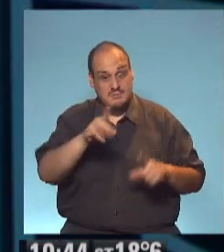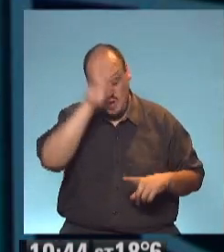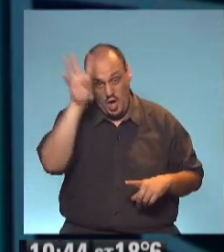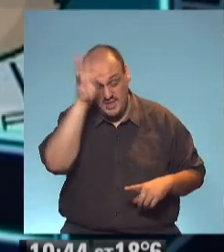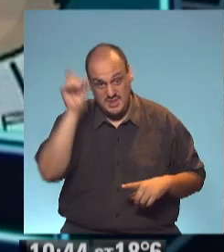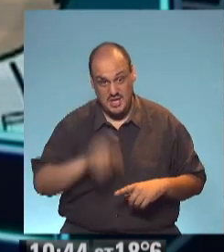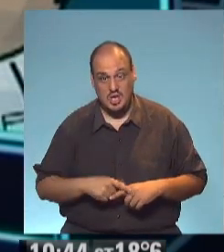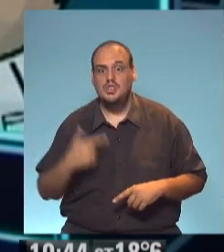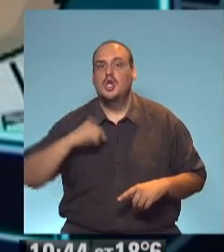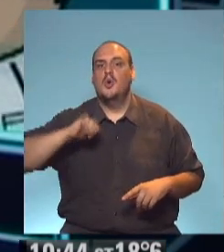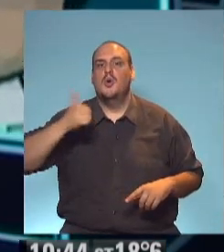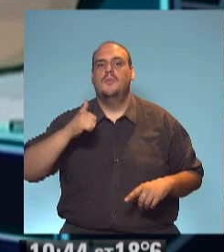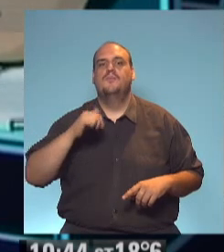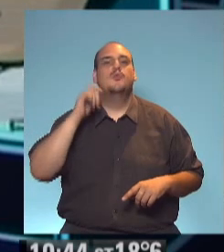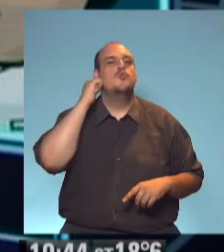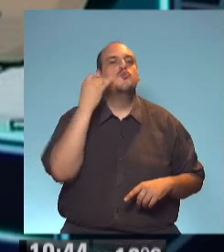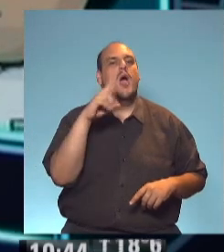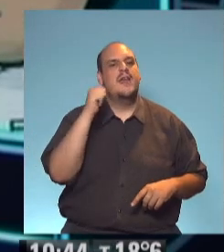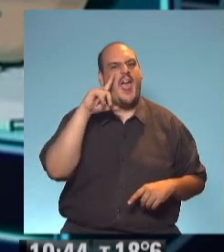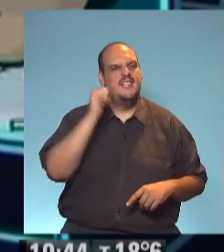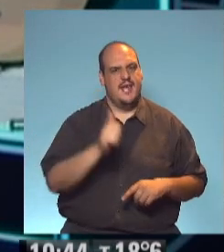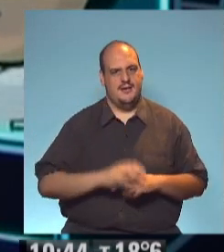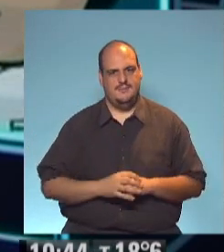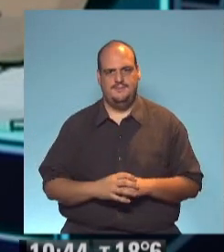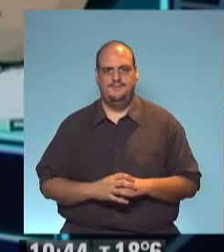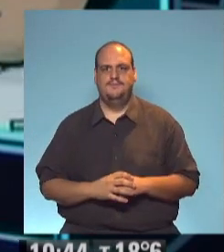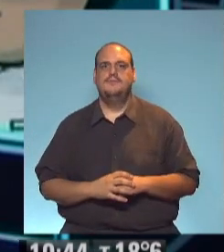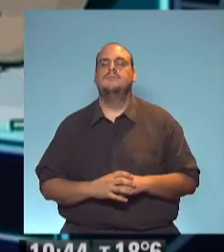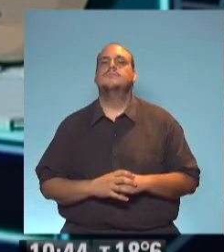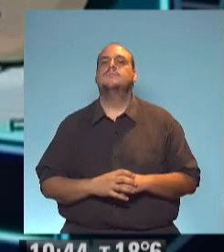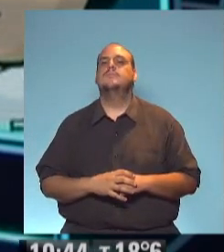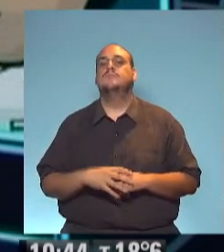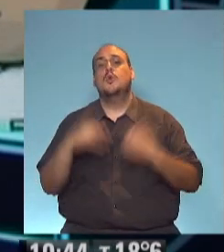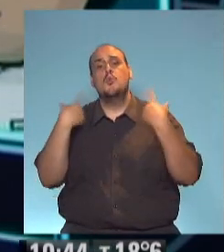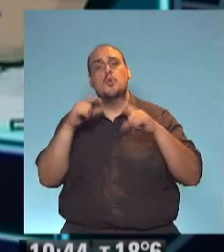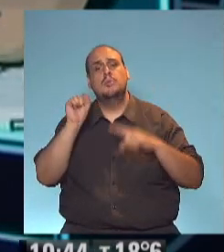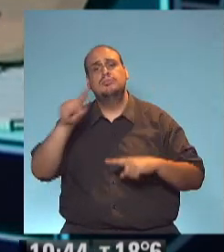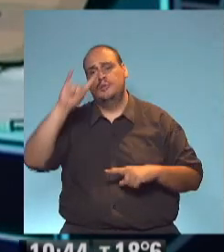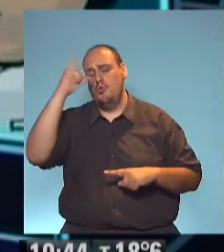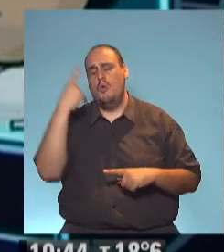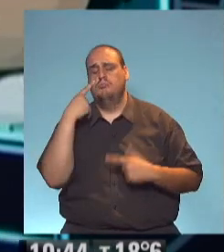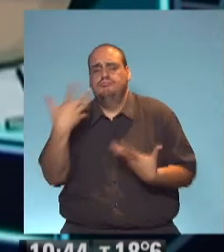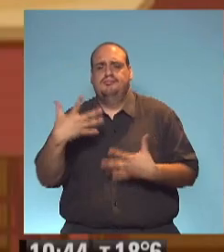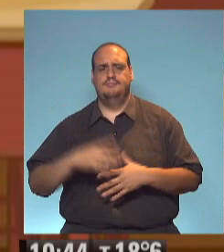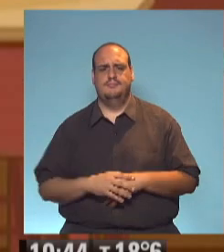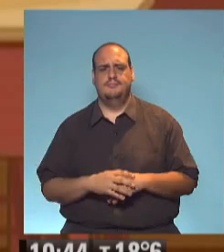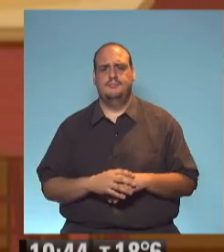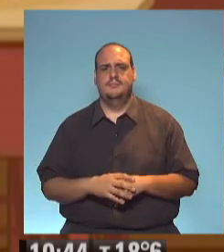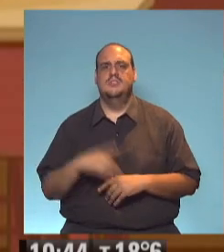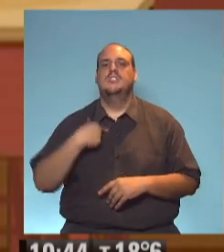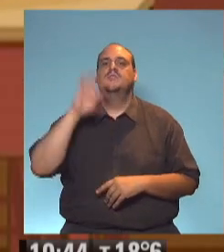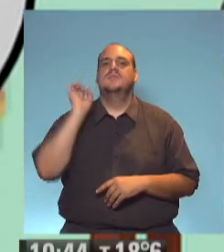¡Voy a ganar! ¡Guarania! ¡Correcto! ¿Cuál es el género uruguayo más popular? ¡Ya lo sé! ¿Eh?